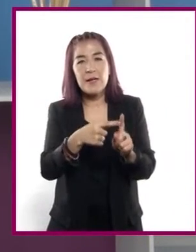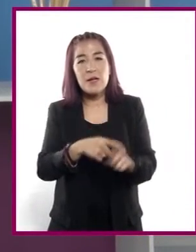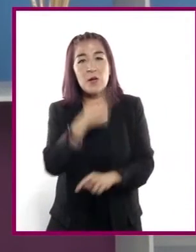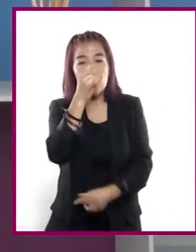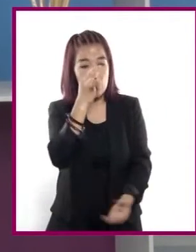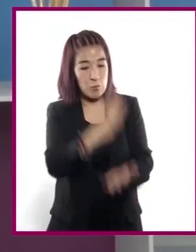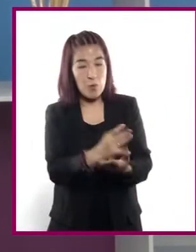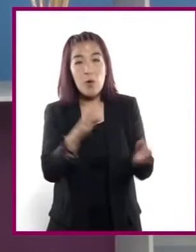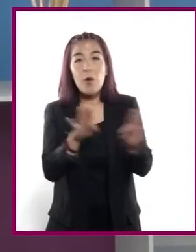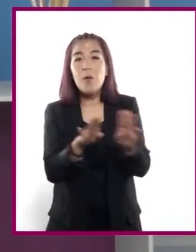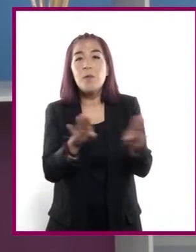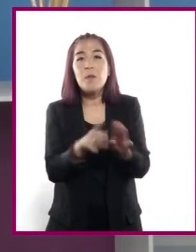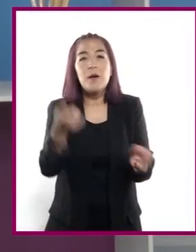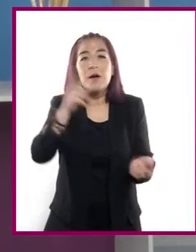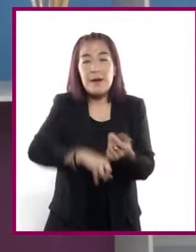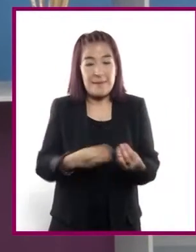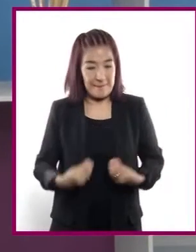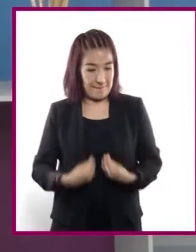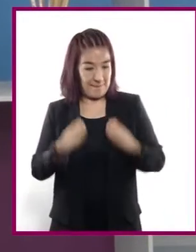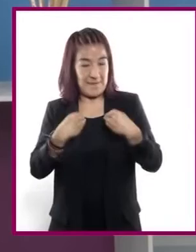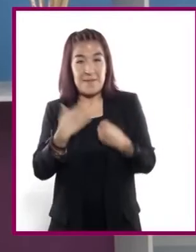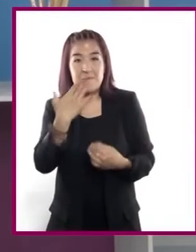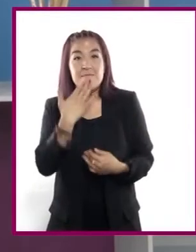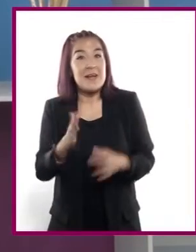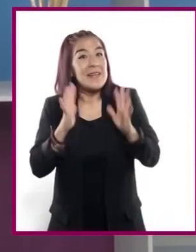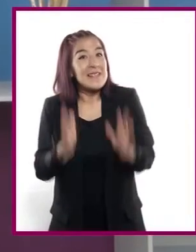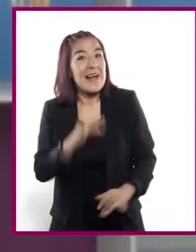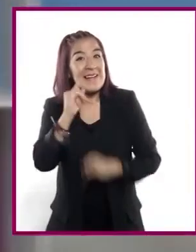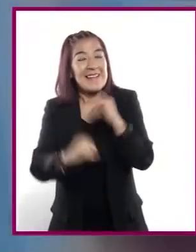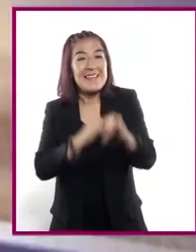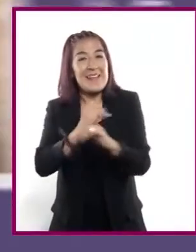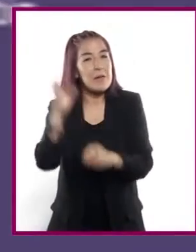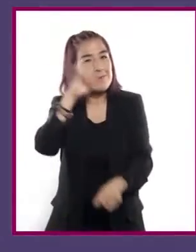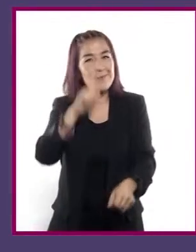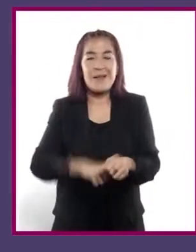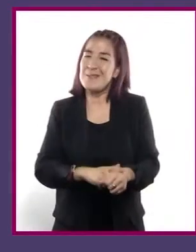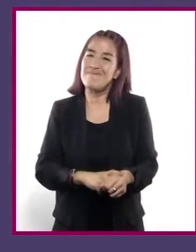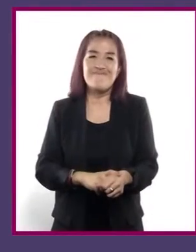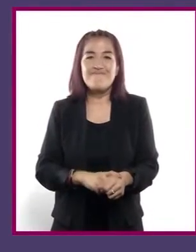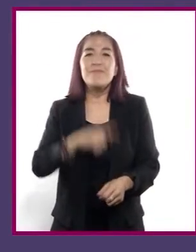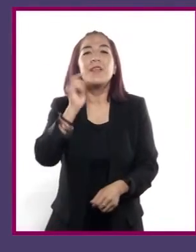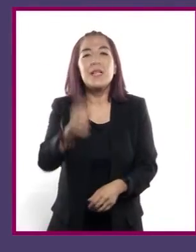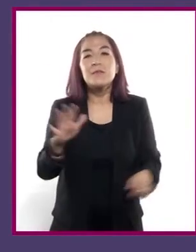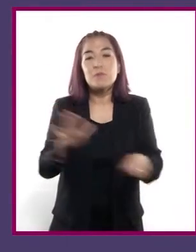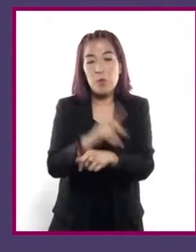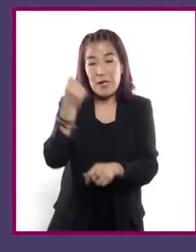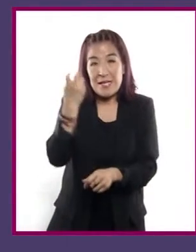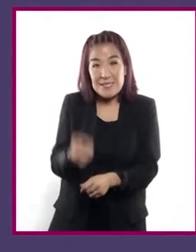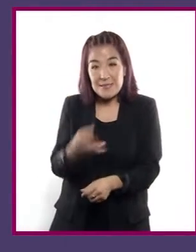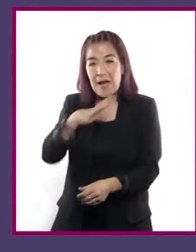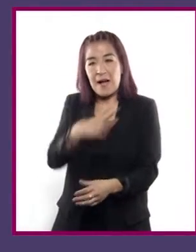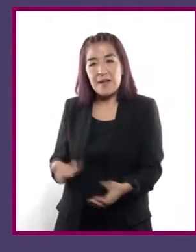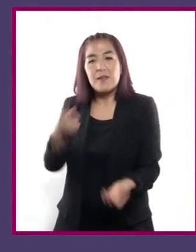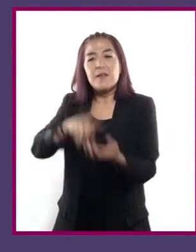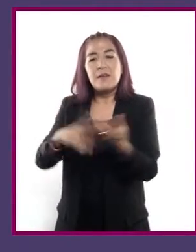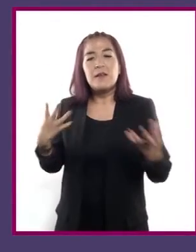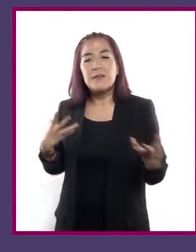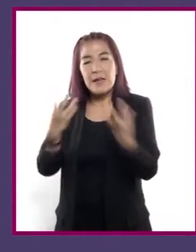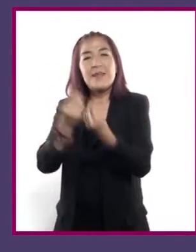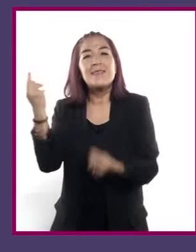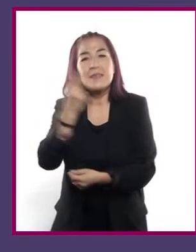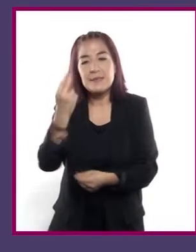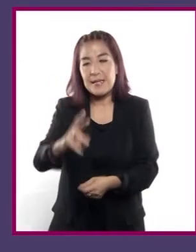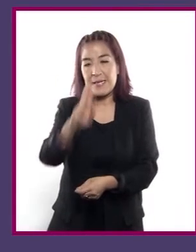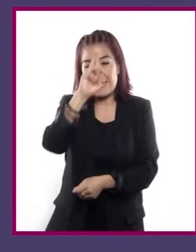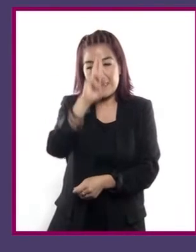simple coexistencia no es un indicador de interculturalidad, porque para que ésta exista es necesario